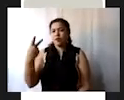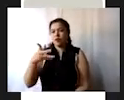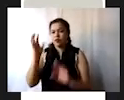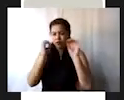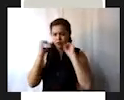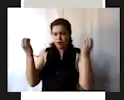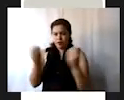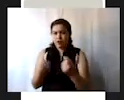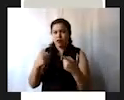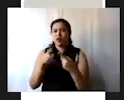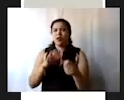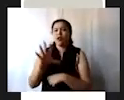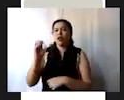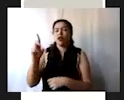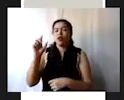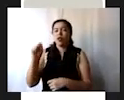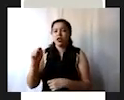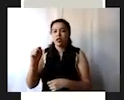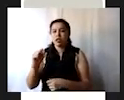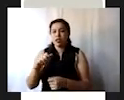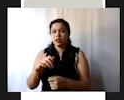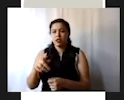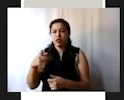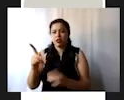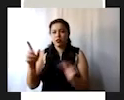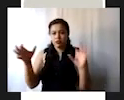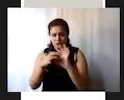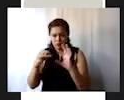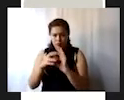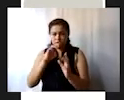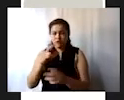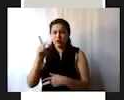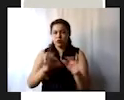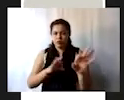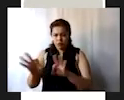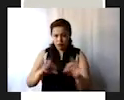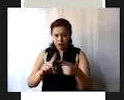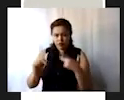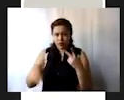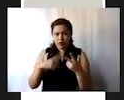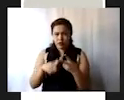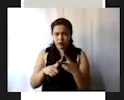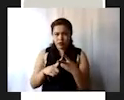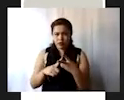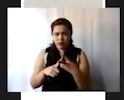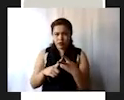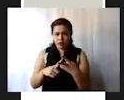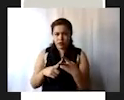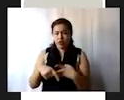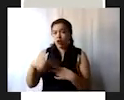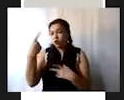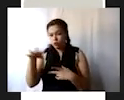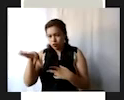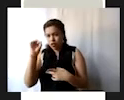qué ODS se relacionan mejor con su trabajo. Aquí nada más les pido por el momento elegir uno, porque